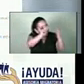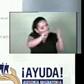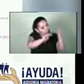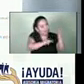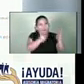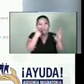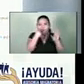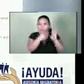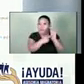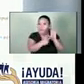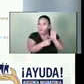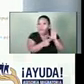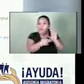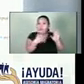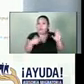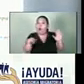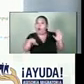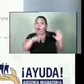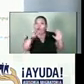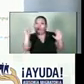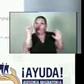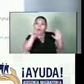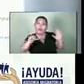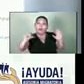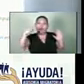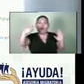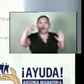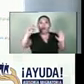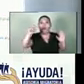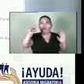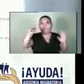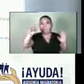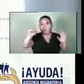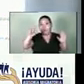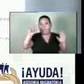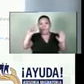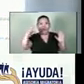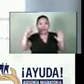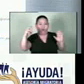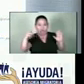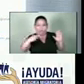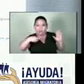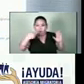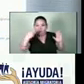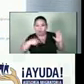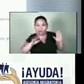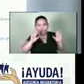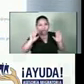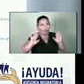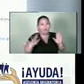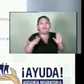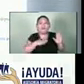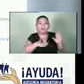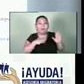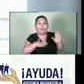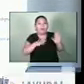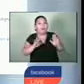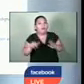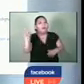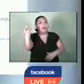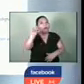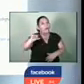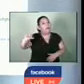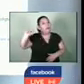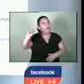se aprecia que la cuenta es de un correo con dominio hotmail.com. Un correo real de esta compañía tiene en su dominio el